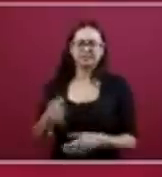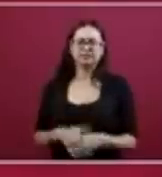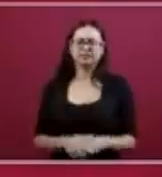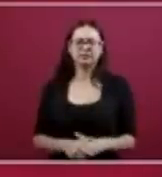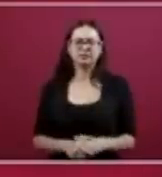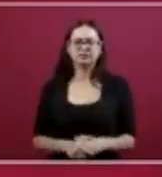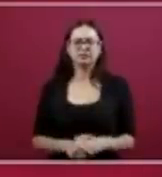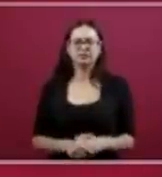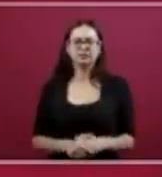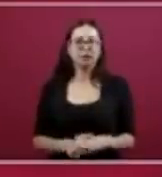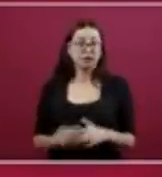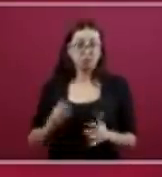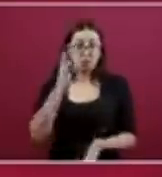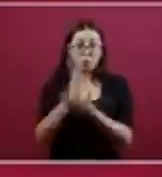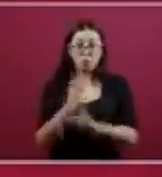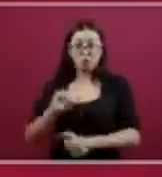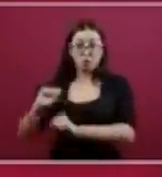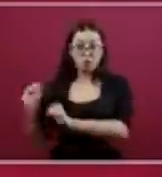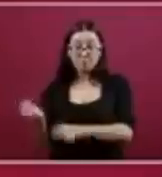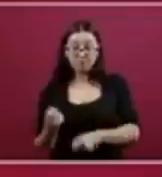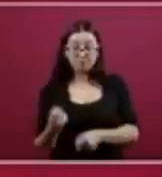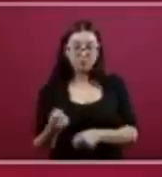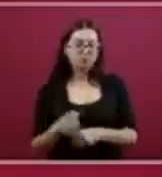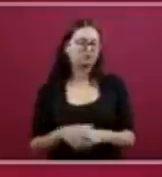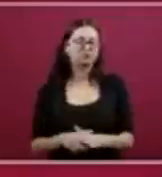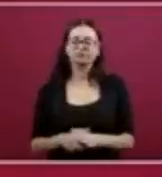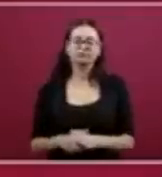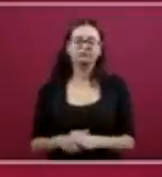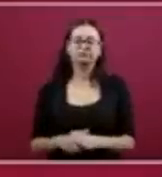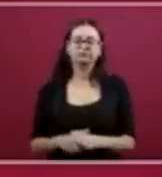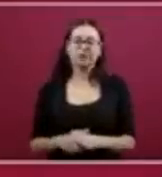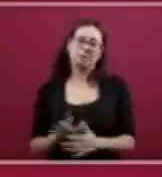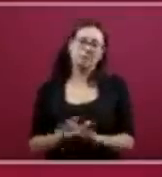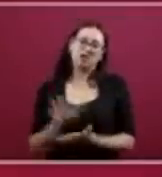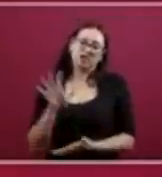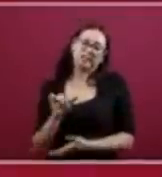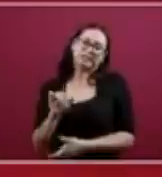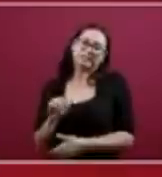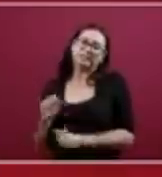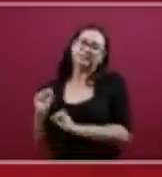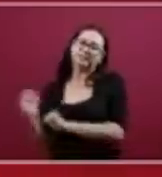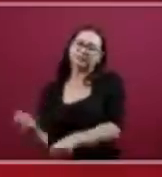pero no todo es béisbol. La mayoría sí es béisbol,